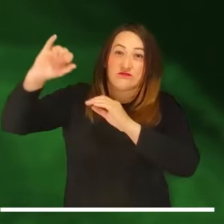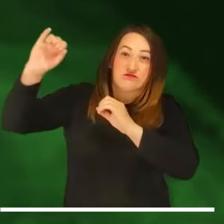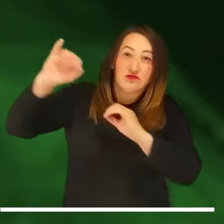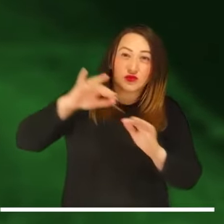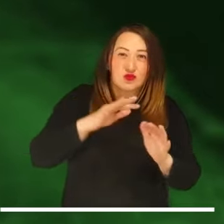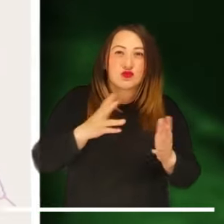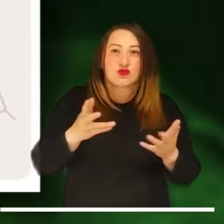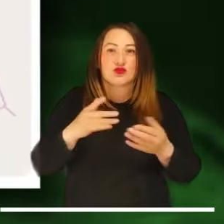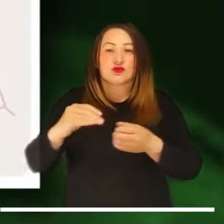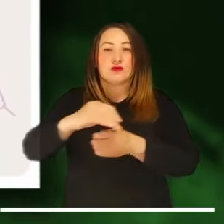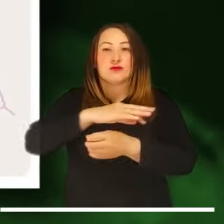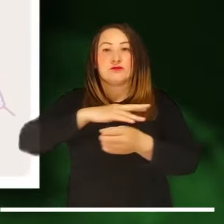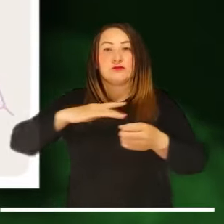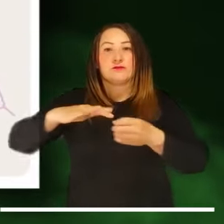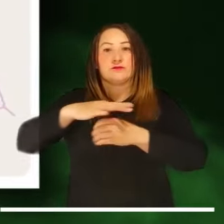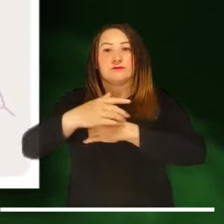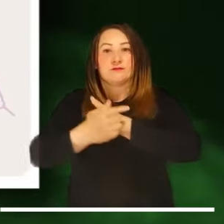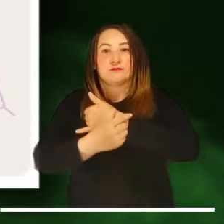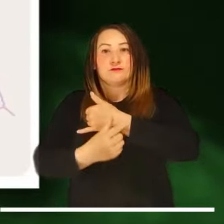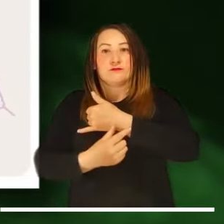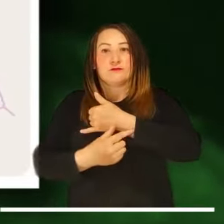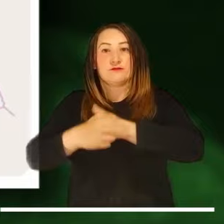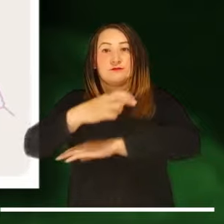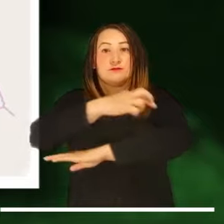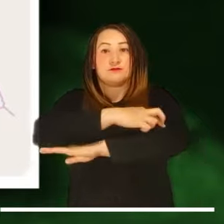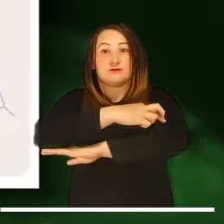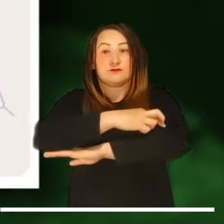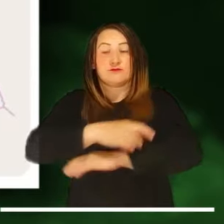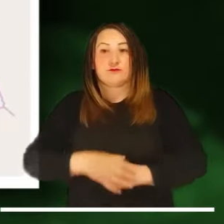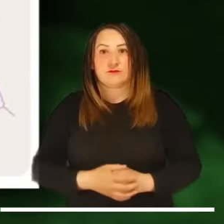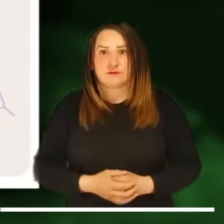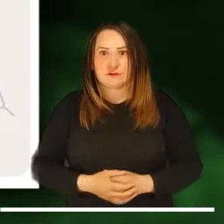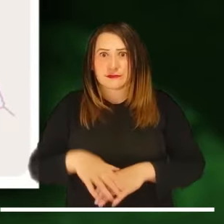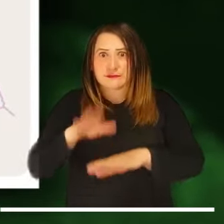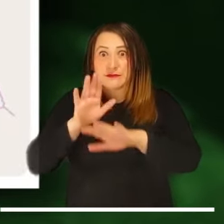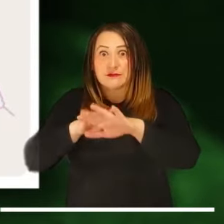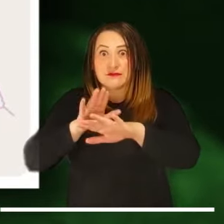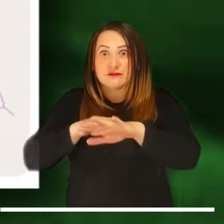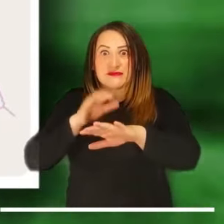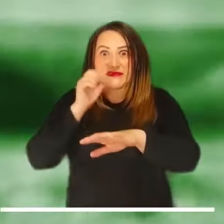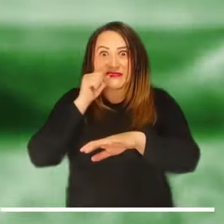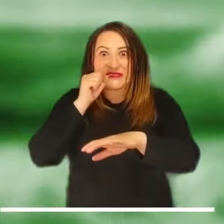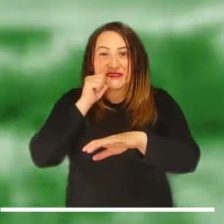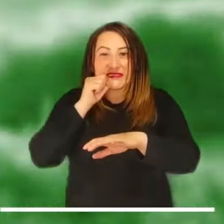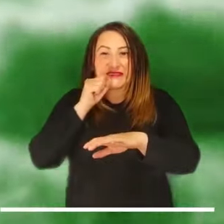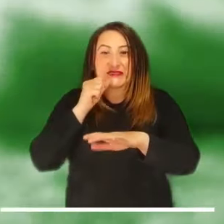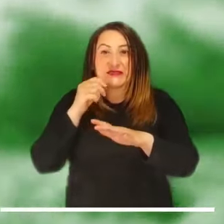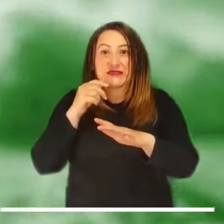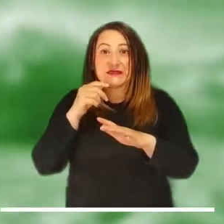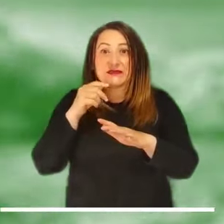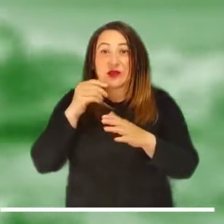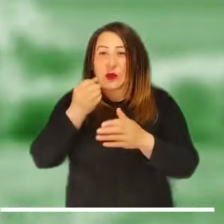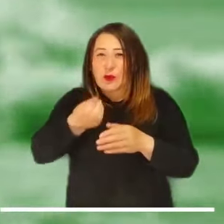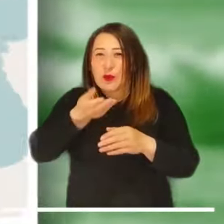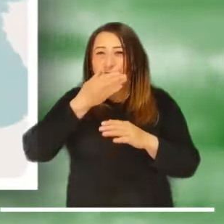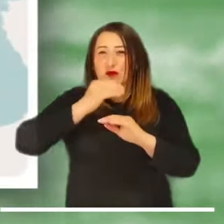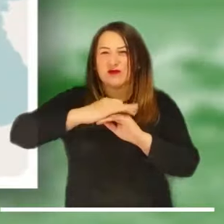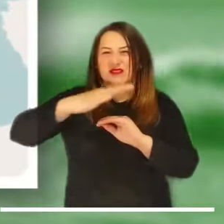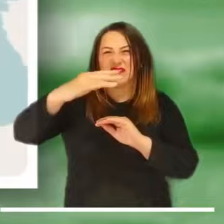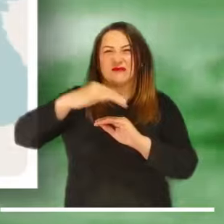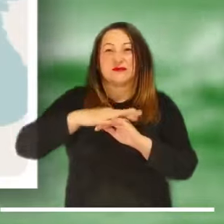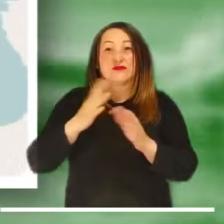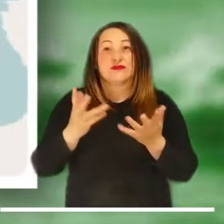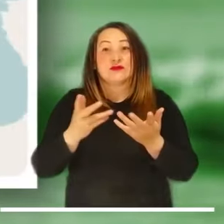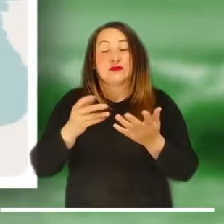Recomendamos estar atentos a los posibles deslizamientos en Cundinamarca, el Pacífico y Putumayo. Activamos la